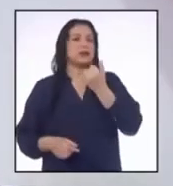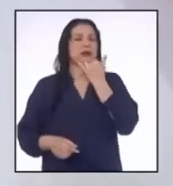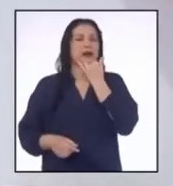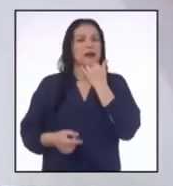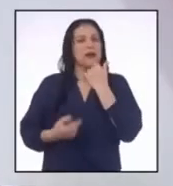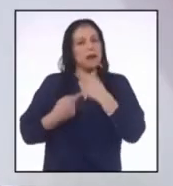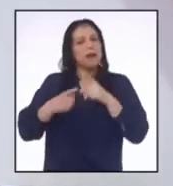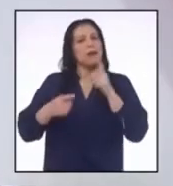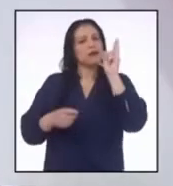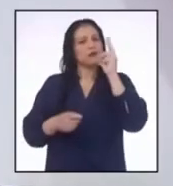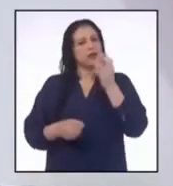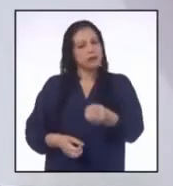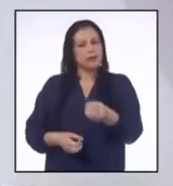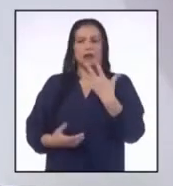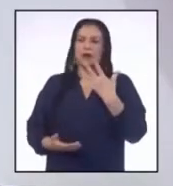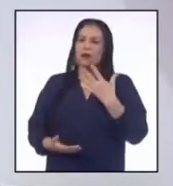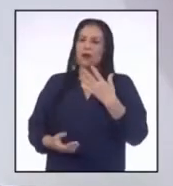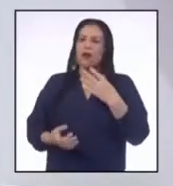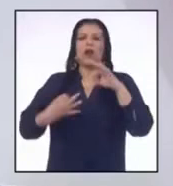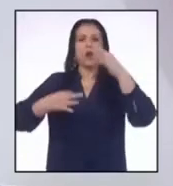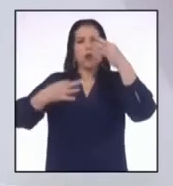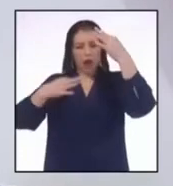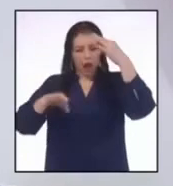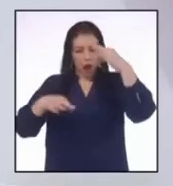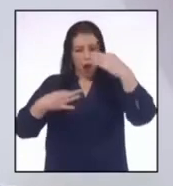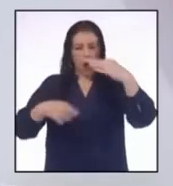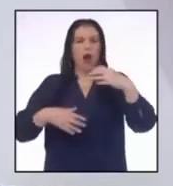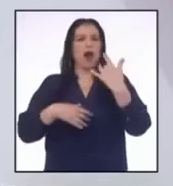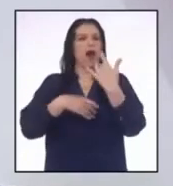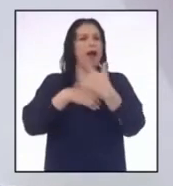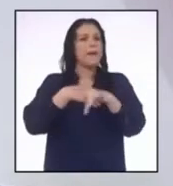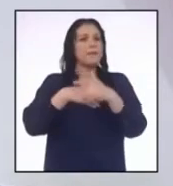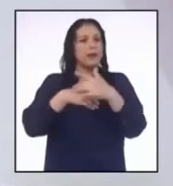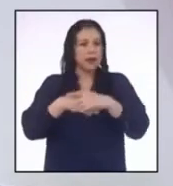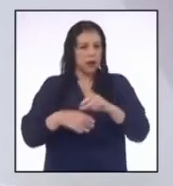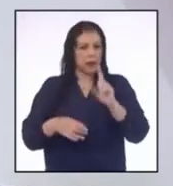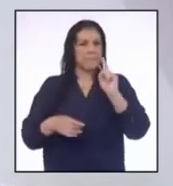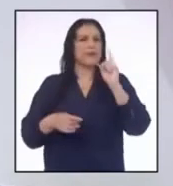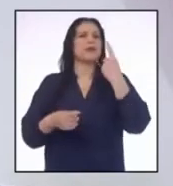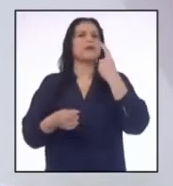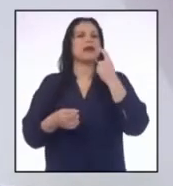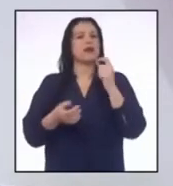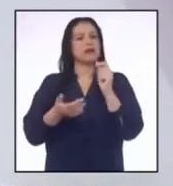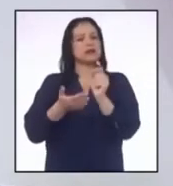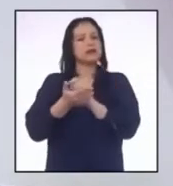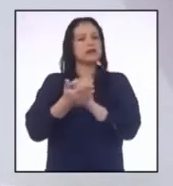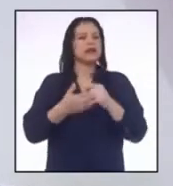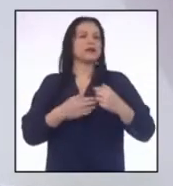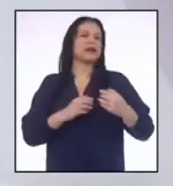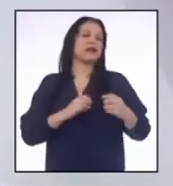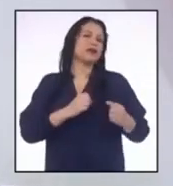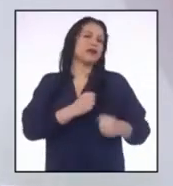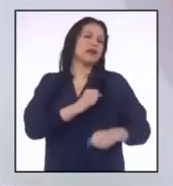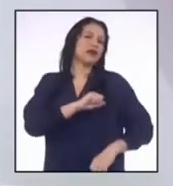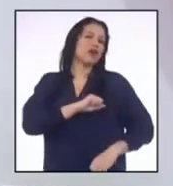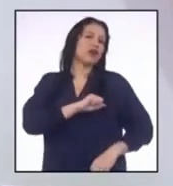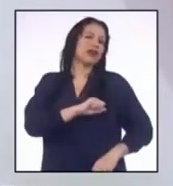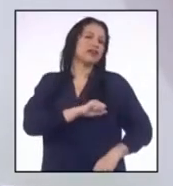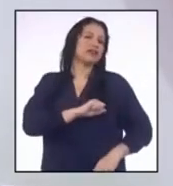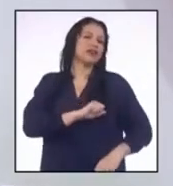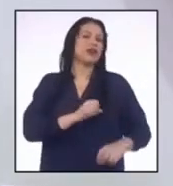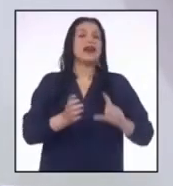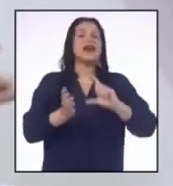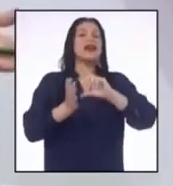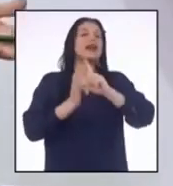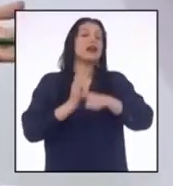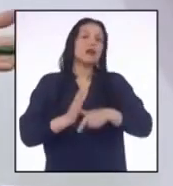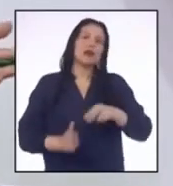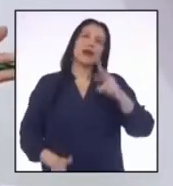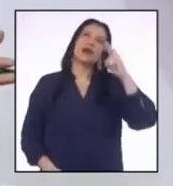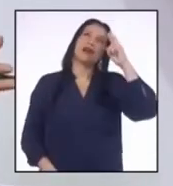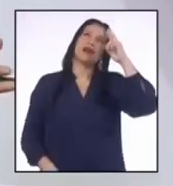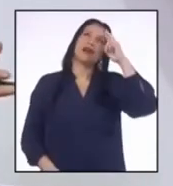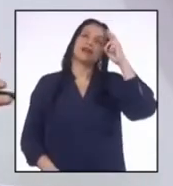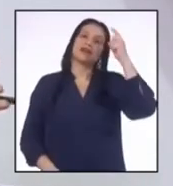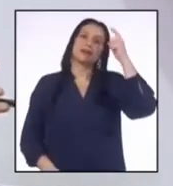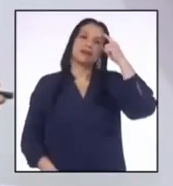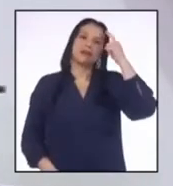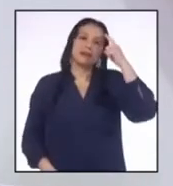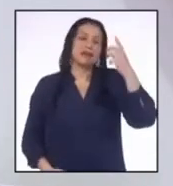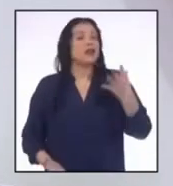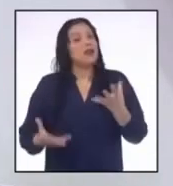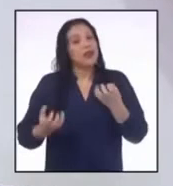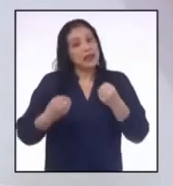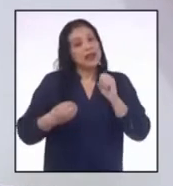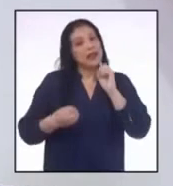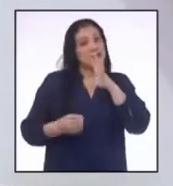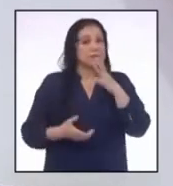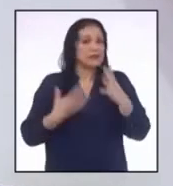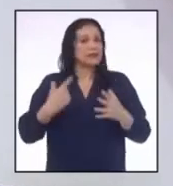vez: ante la hoja en blanco, primero escribe con el corazón y luego con la razón. Lo que quiso decir